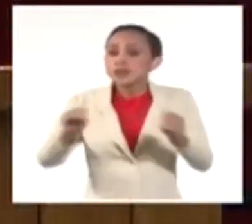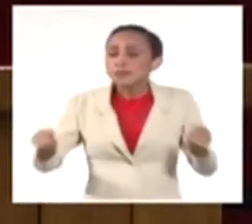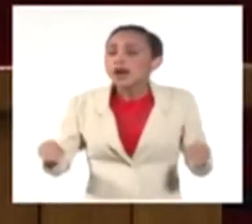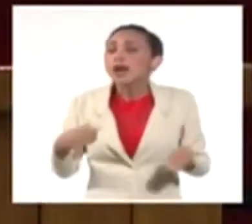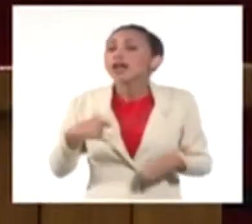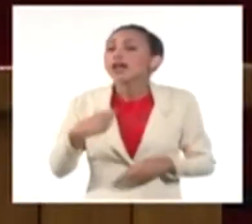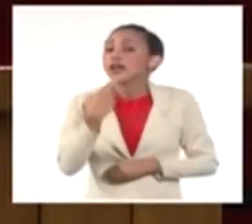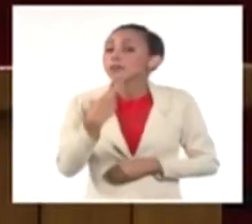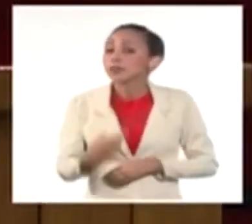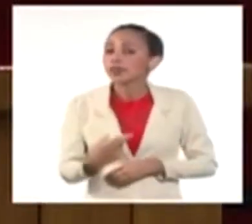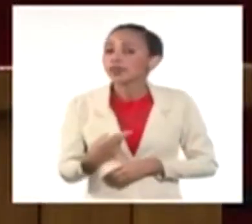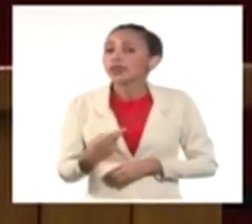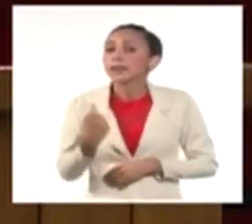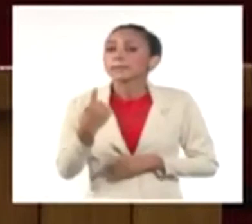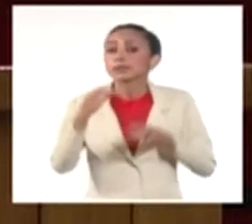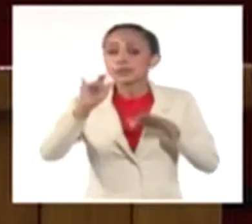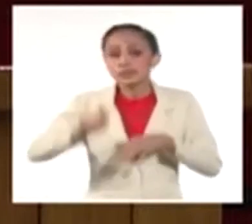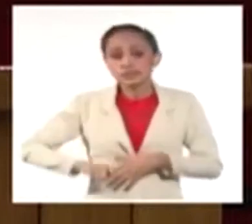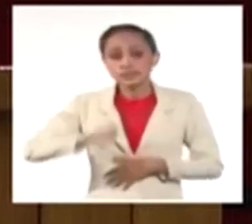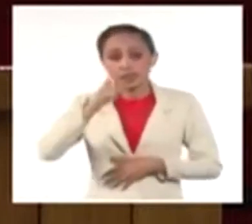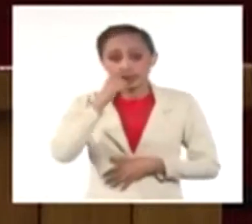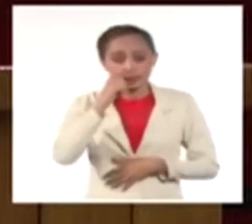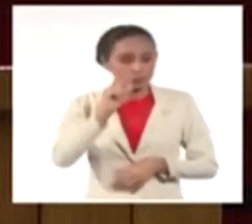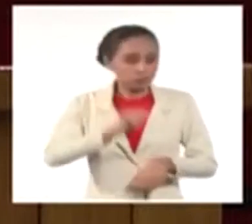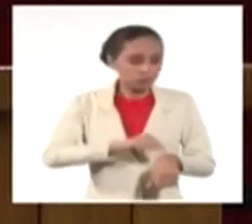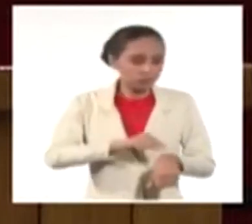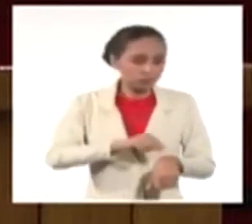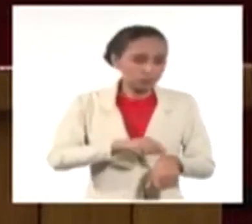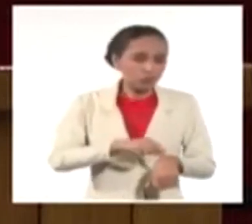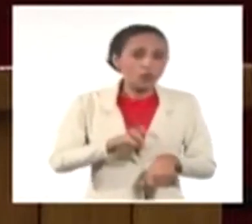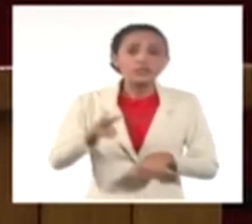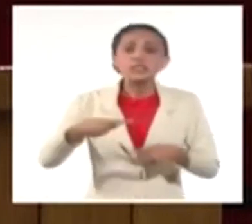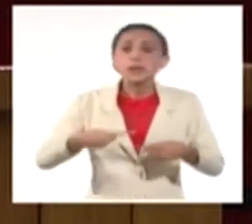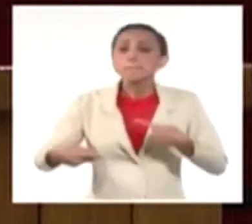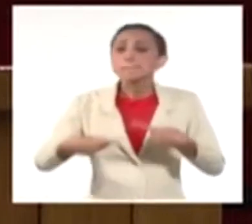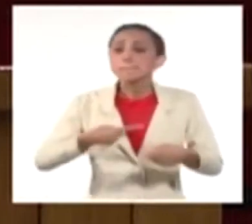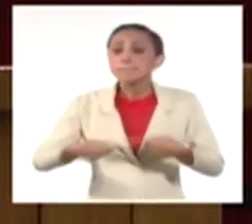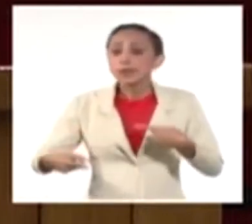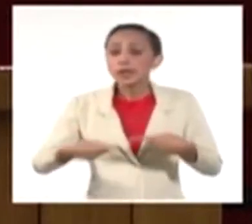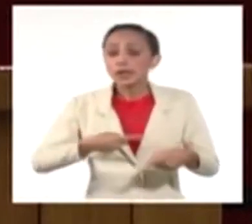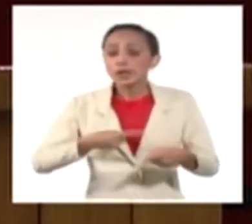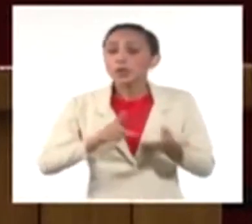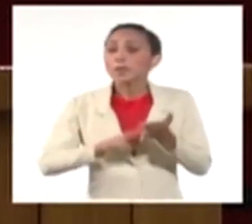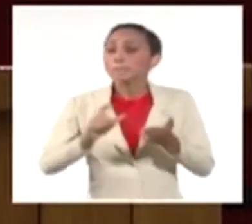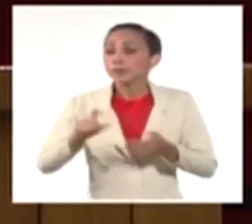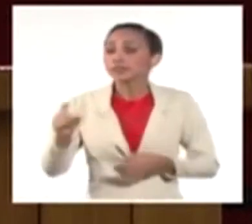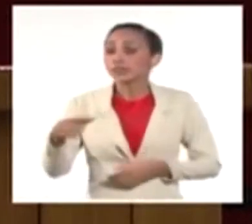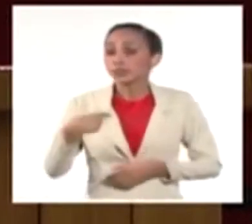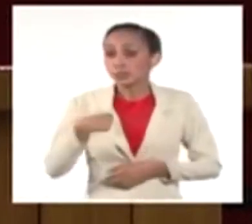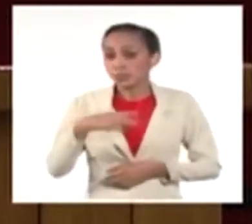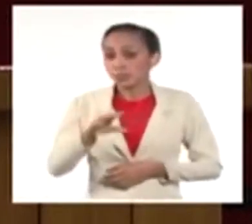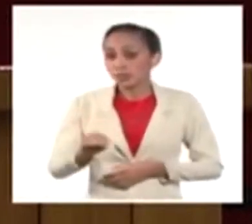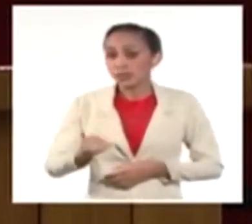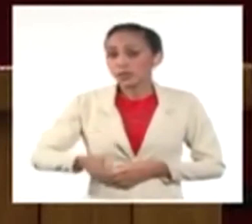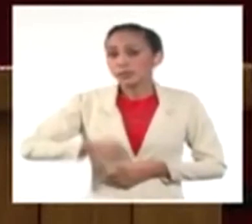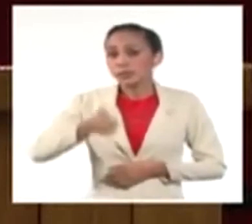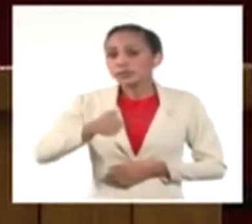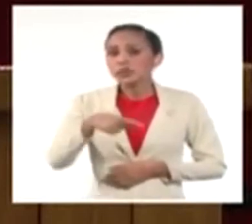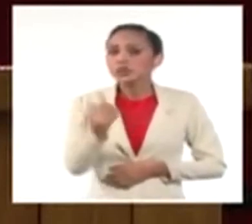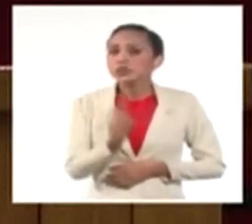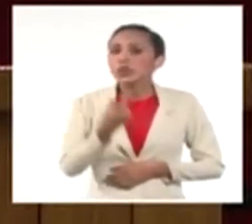primer secretario en el recién finalizado tercer pleno del Comité Central del Partido, de organizar